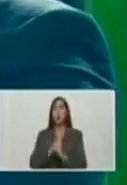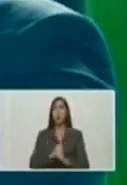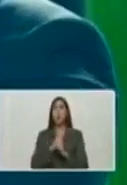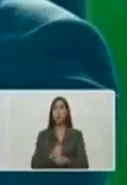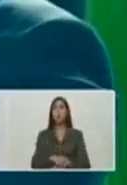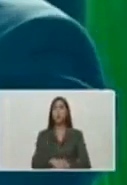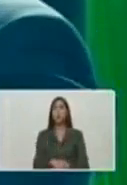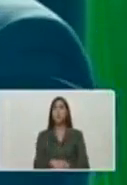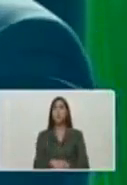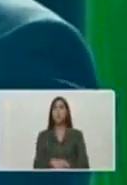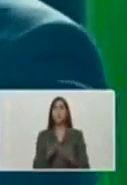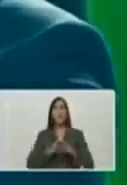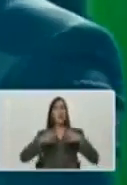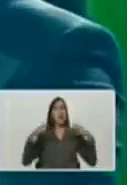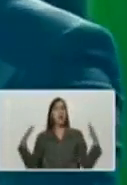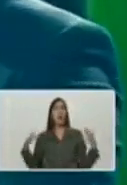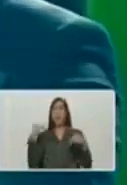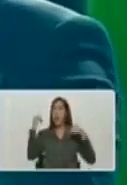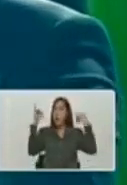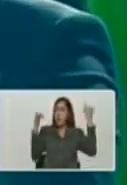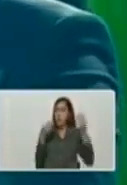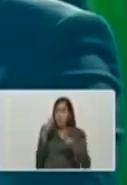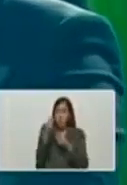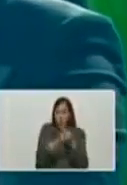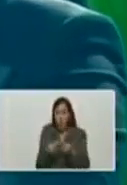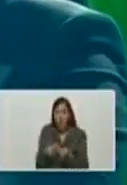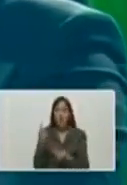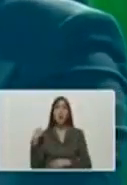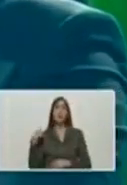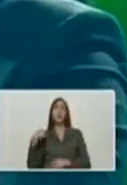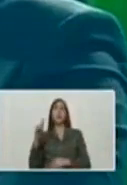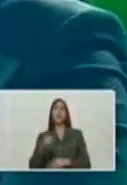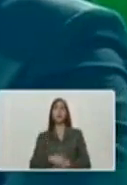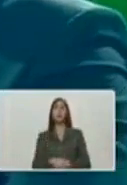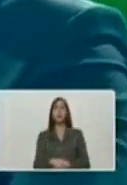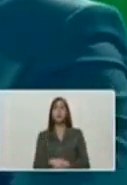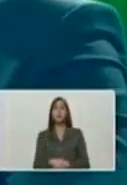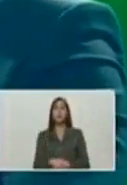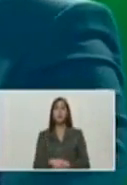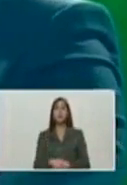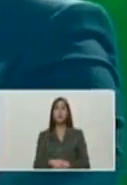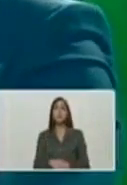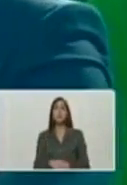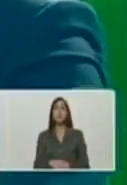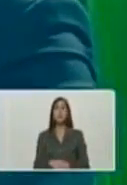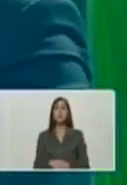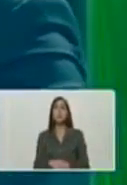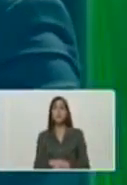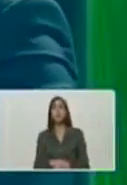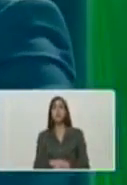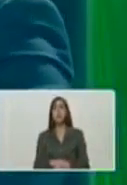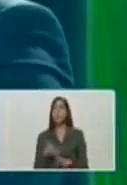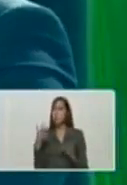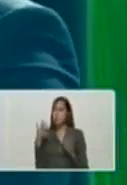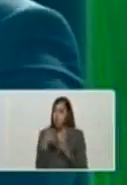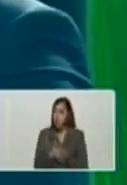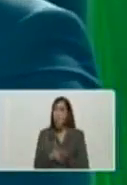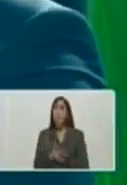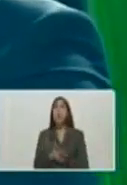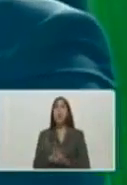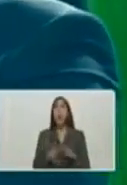Un magno evento que nos lleva a tener la celebración a propósito del